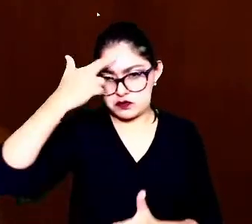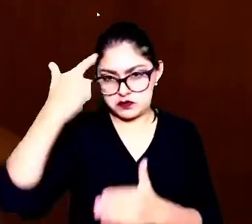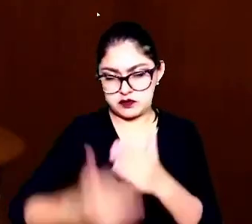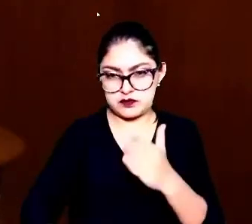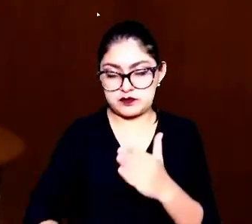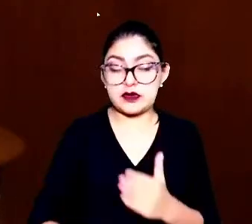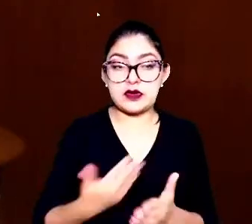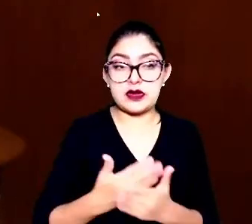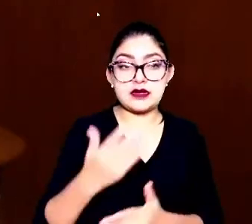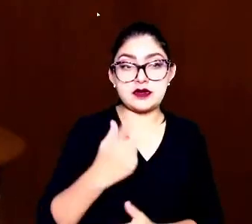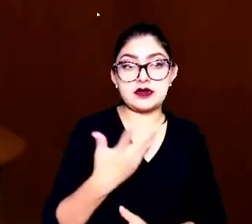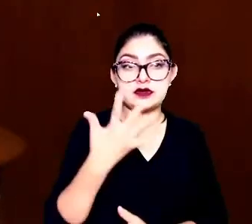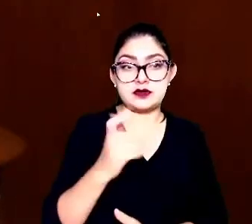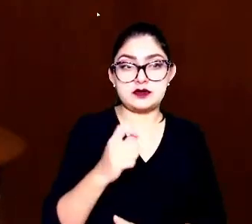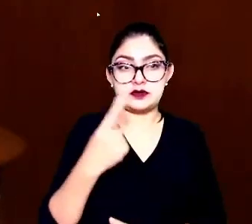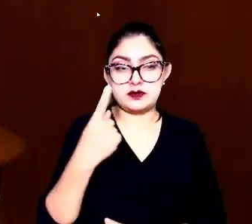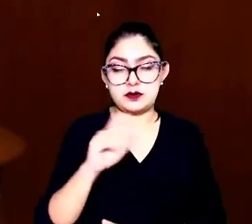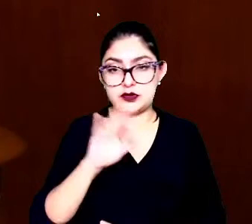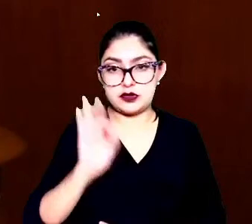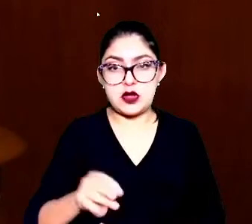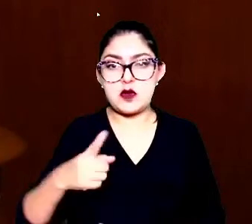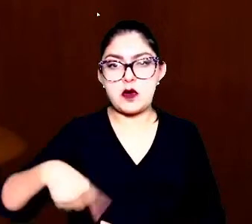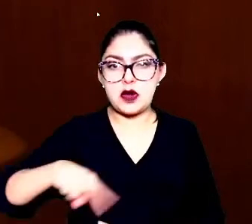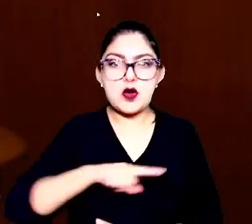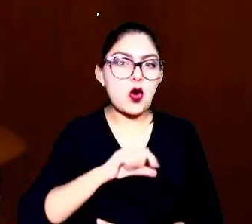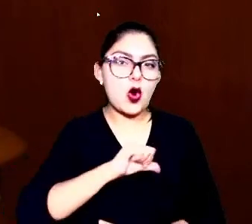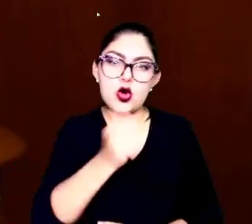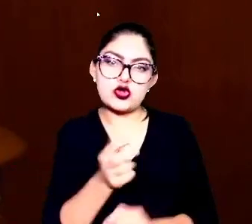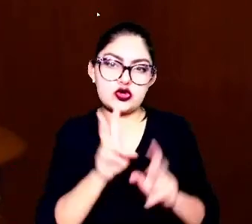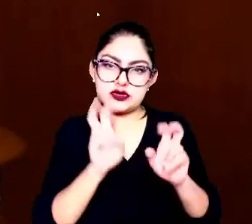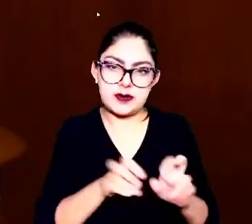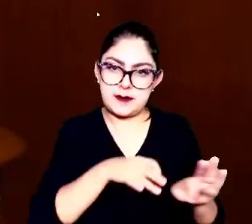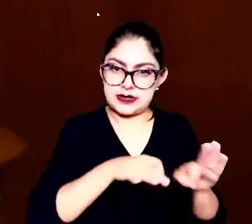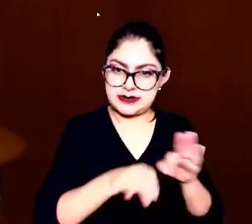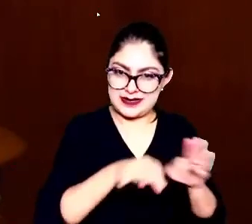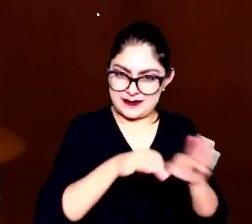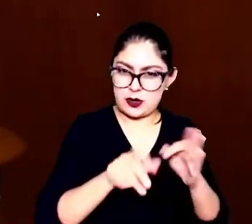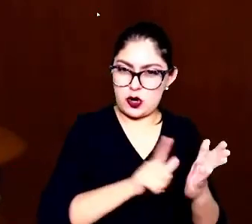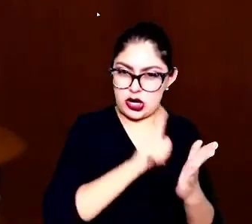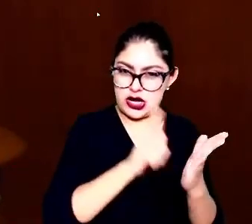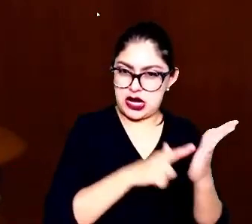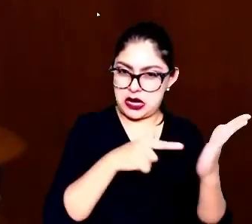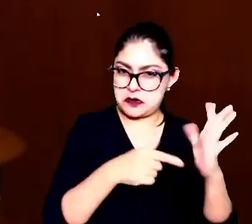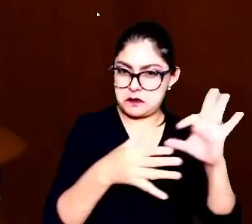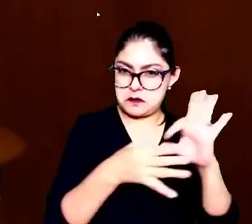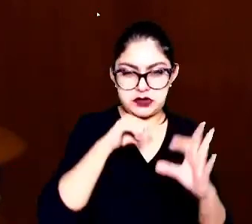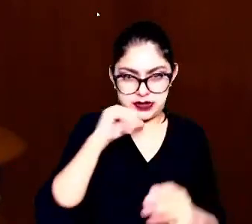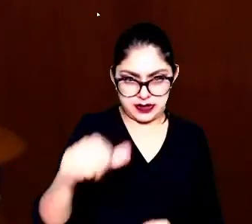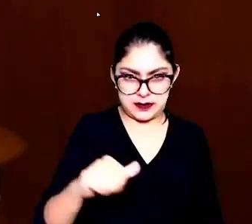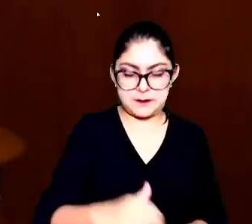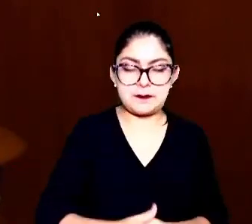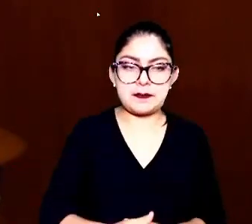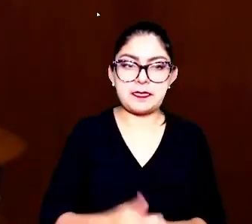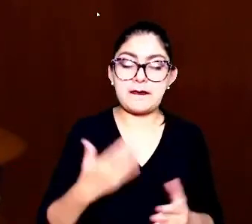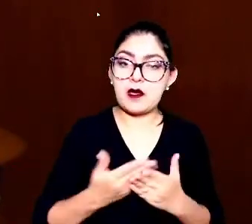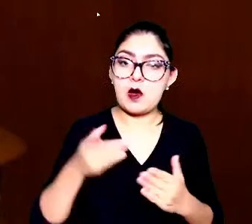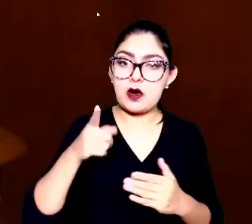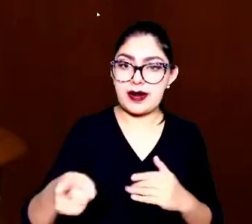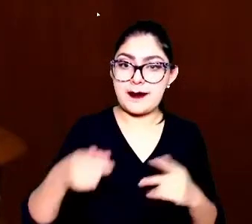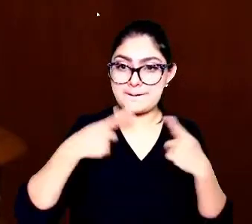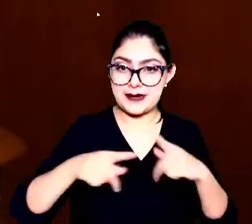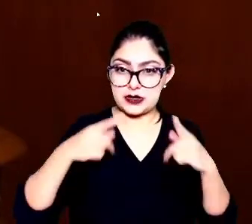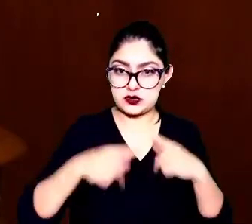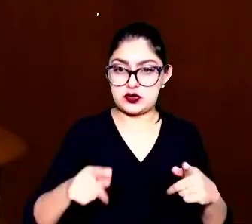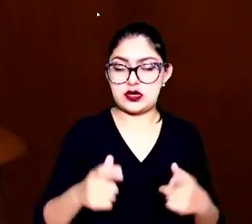del marco legal en materia laboral el salario promedio en el Estado de México al mes en la clase media baja y